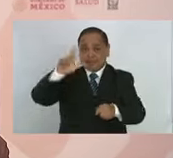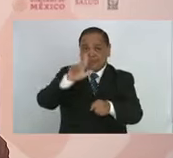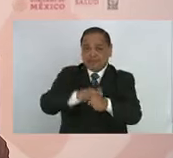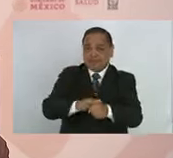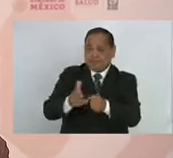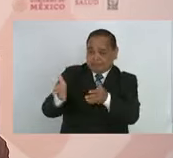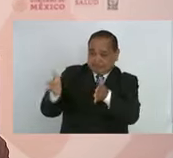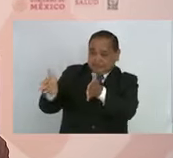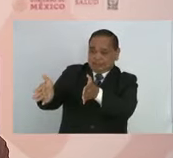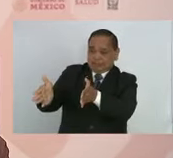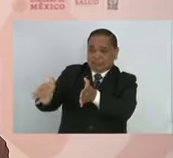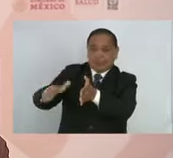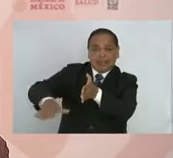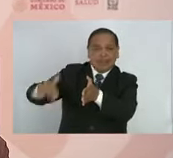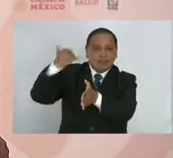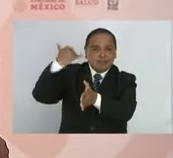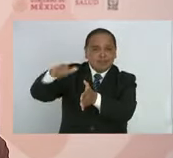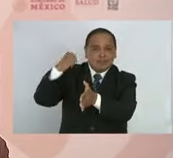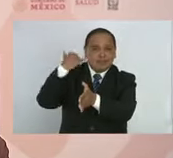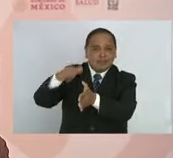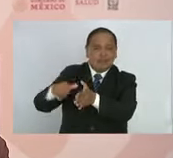de Yucatán